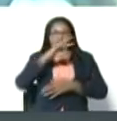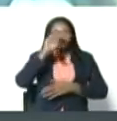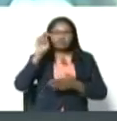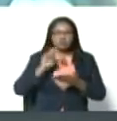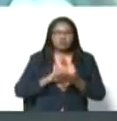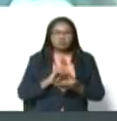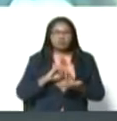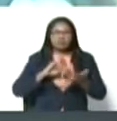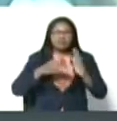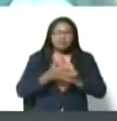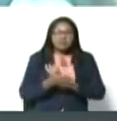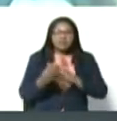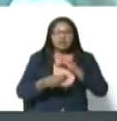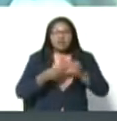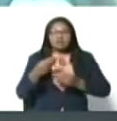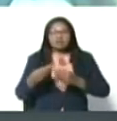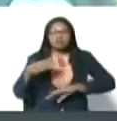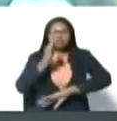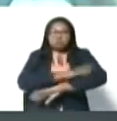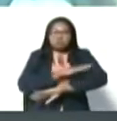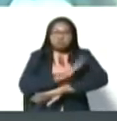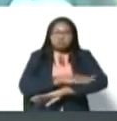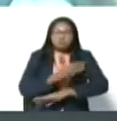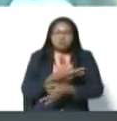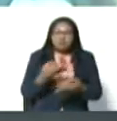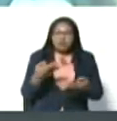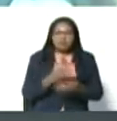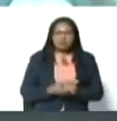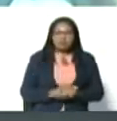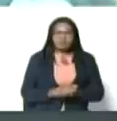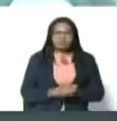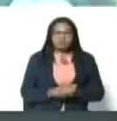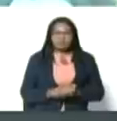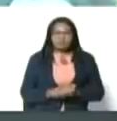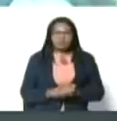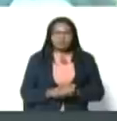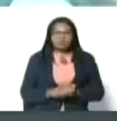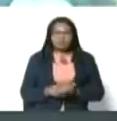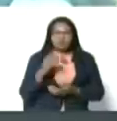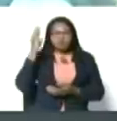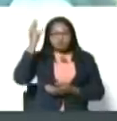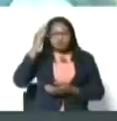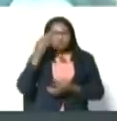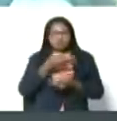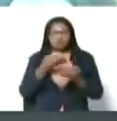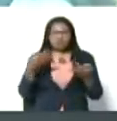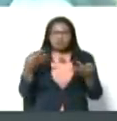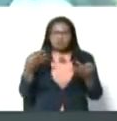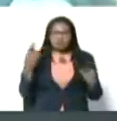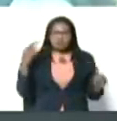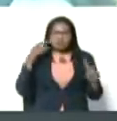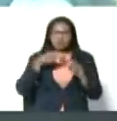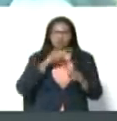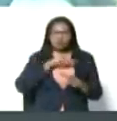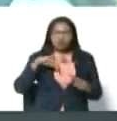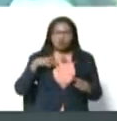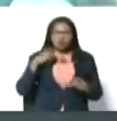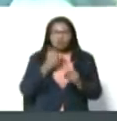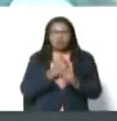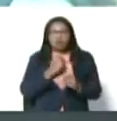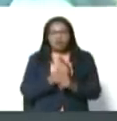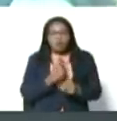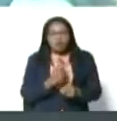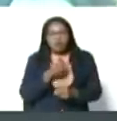que se está creando, una nueva moral, una nueva conciencia. Aquí no se rinde nadie, es la consigna de los trabajadores, de